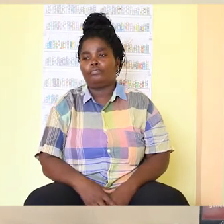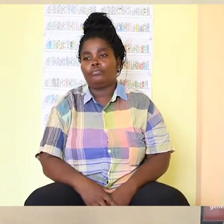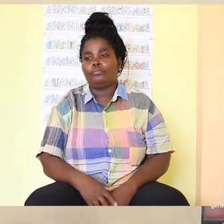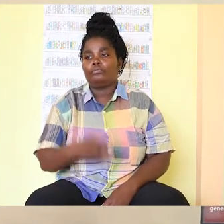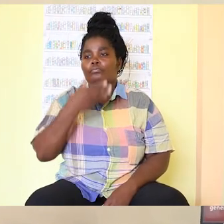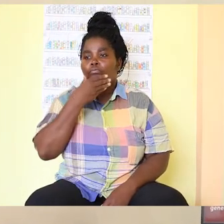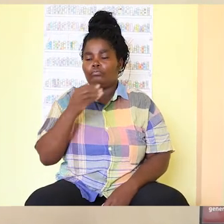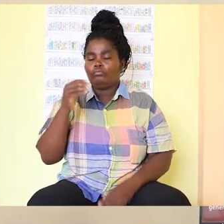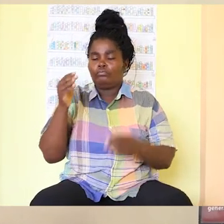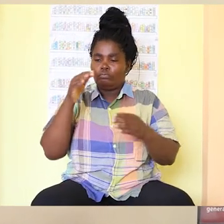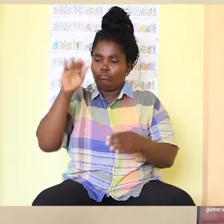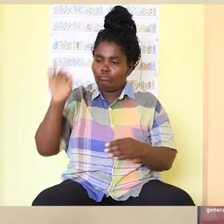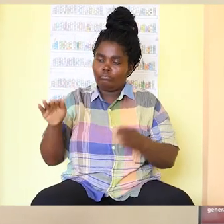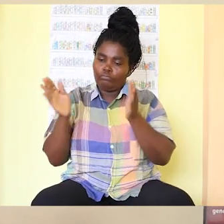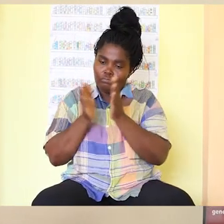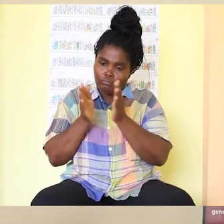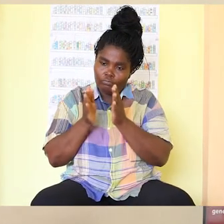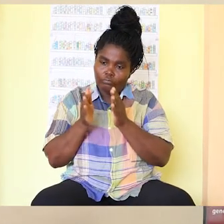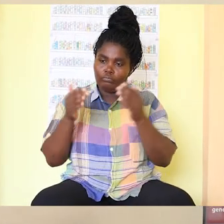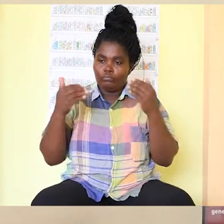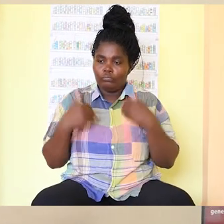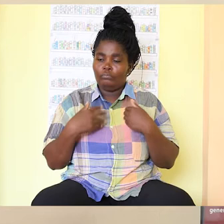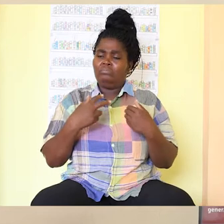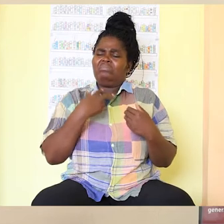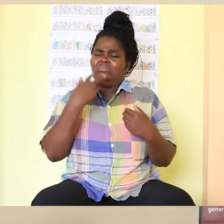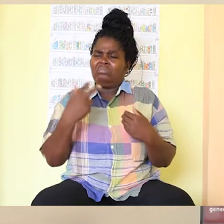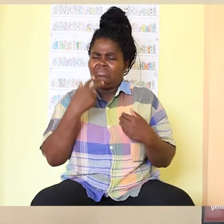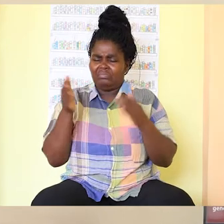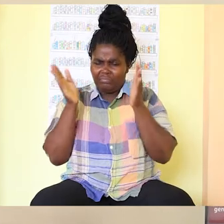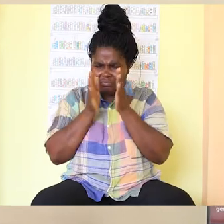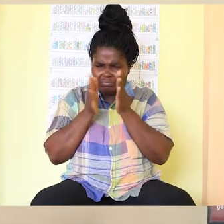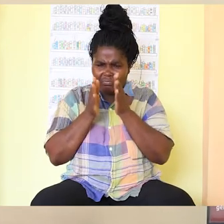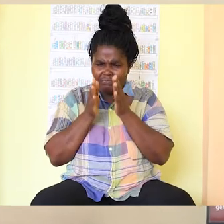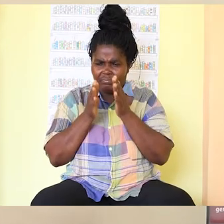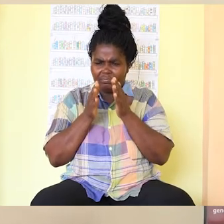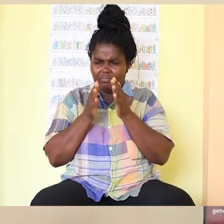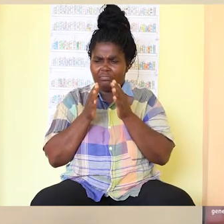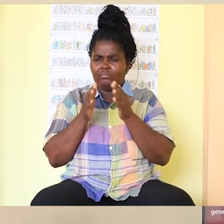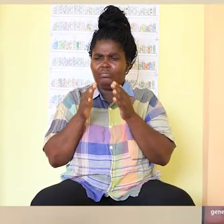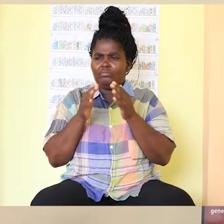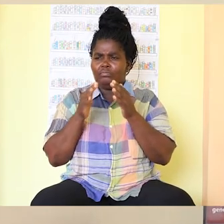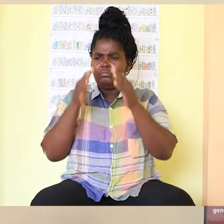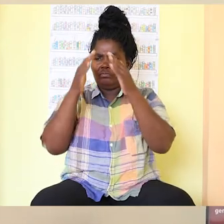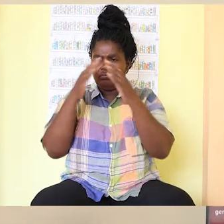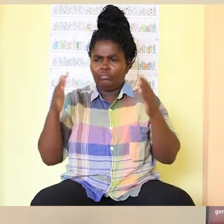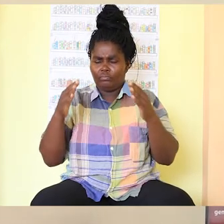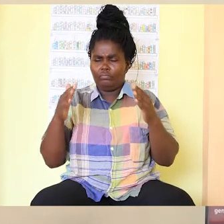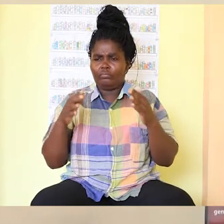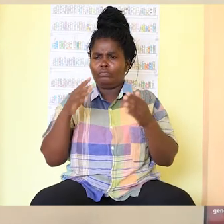El chivo chivón pequeño tenía una chiva chiquita y unos cuernos muy